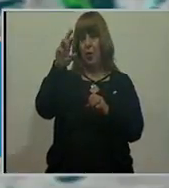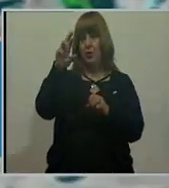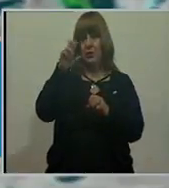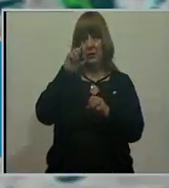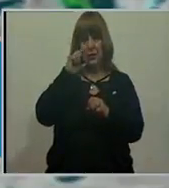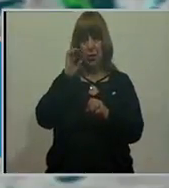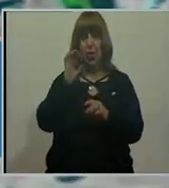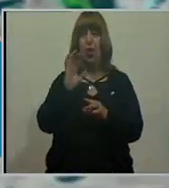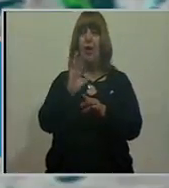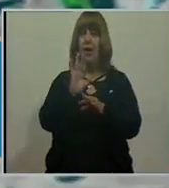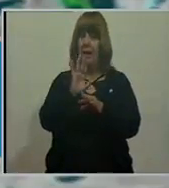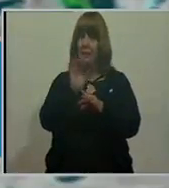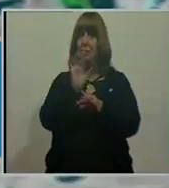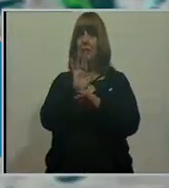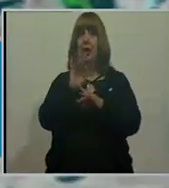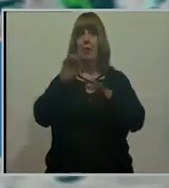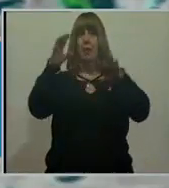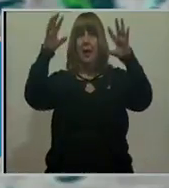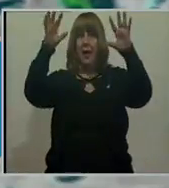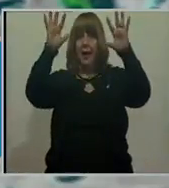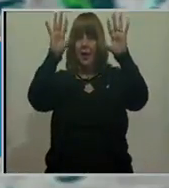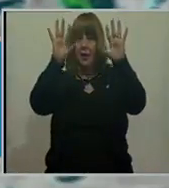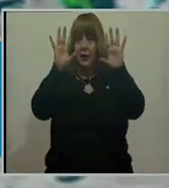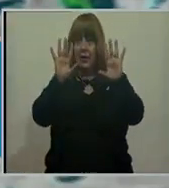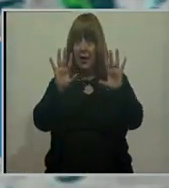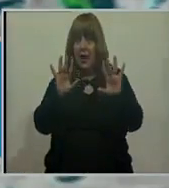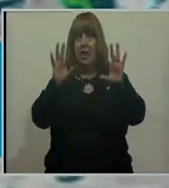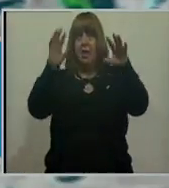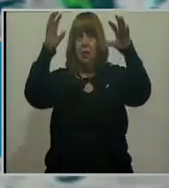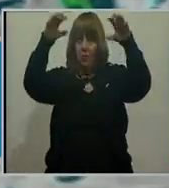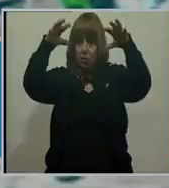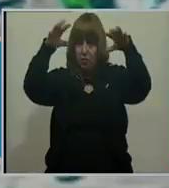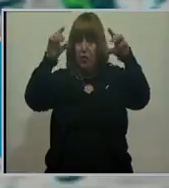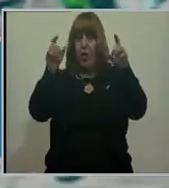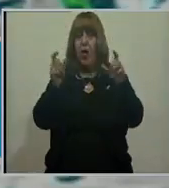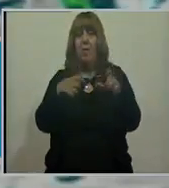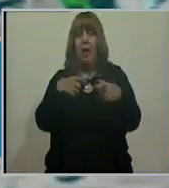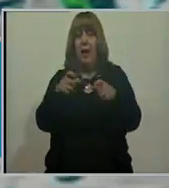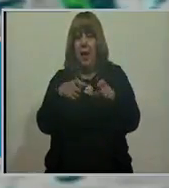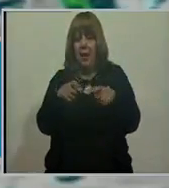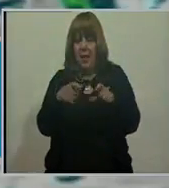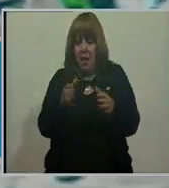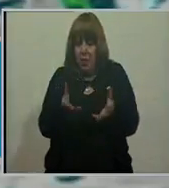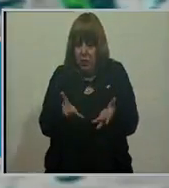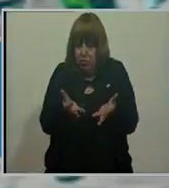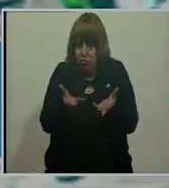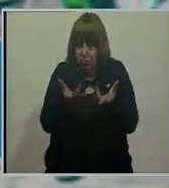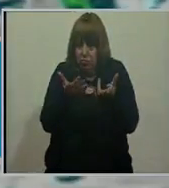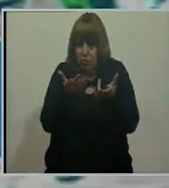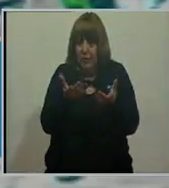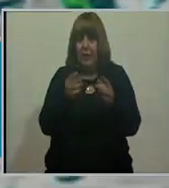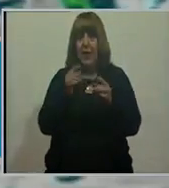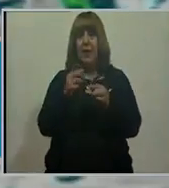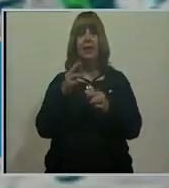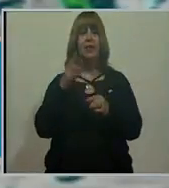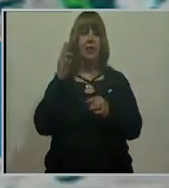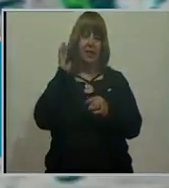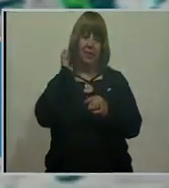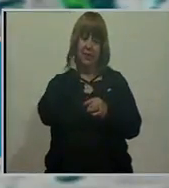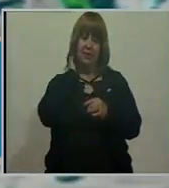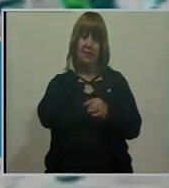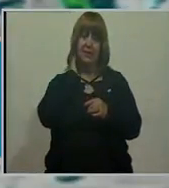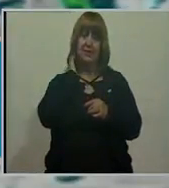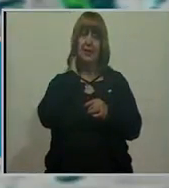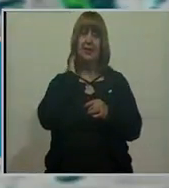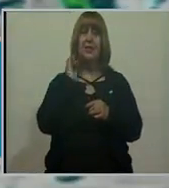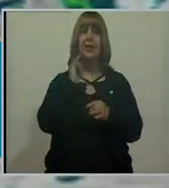determinar la falta o la presencia de confort climático, etcétera, etcétera, es de 17 grados bajo